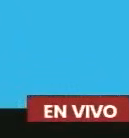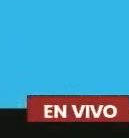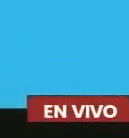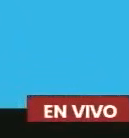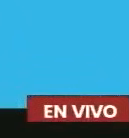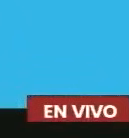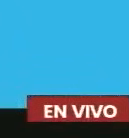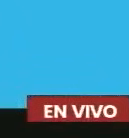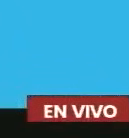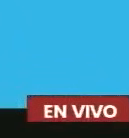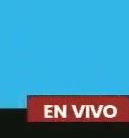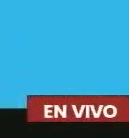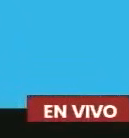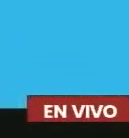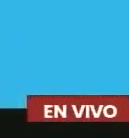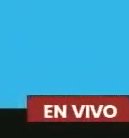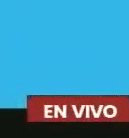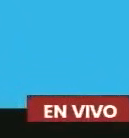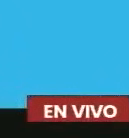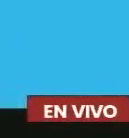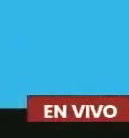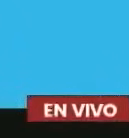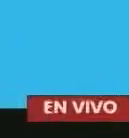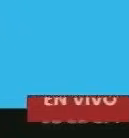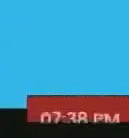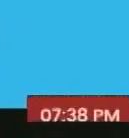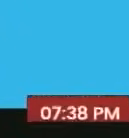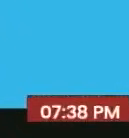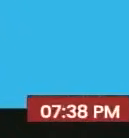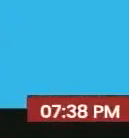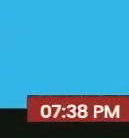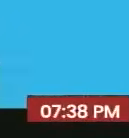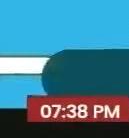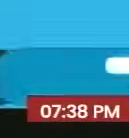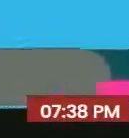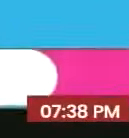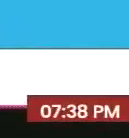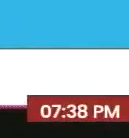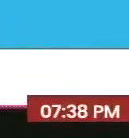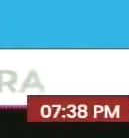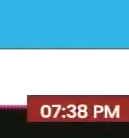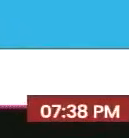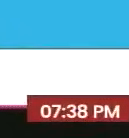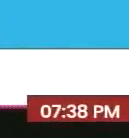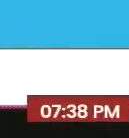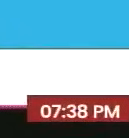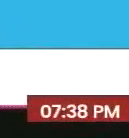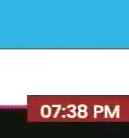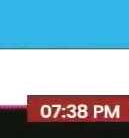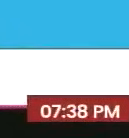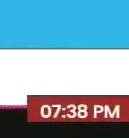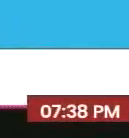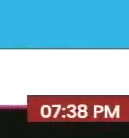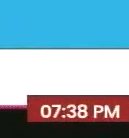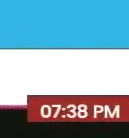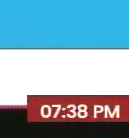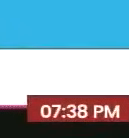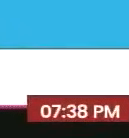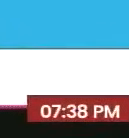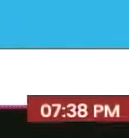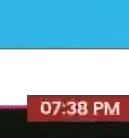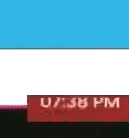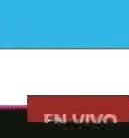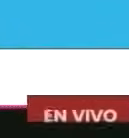que se enteraron de su llegada. Un saludo a todas las autoridades e invitados. También le damos la bienvenida al programa